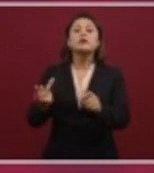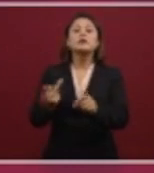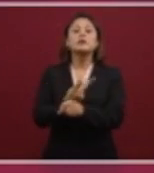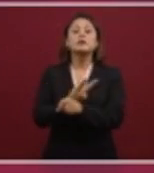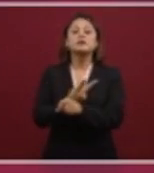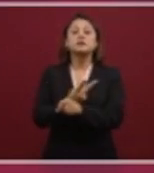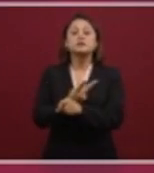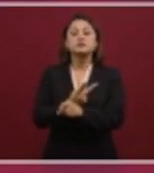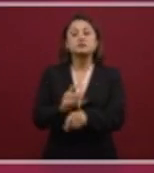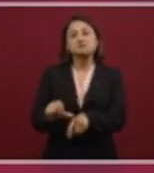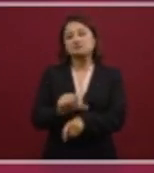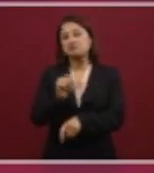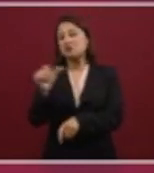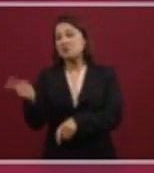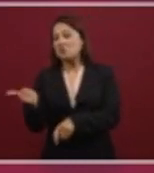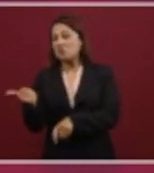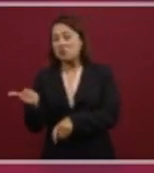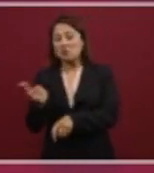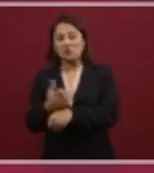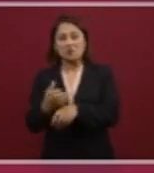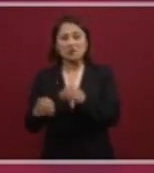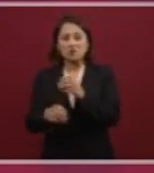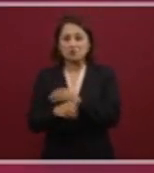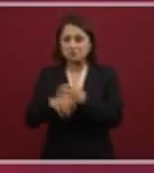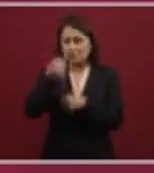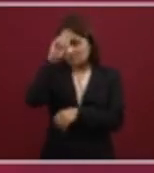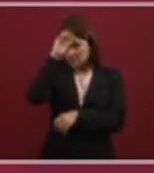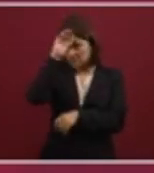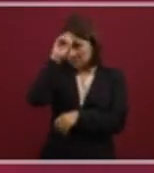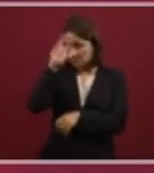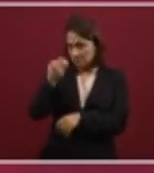para otros propósitos o los tienen ahí